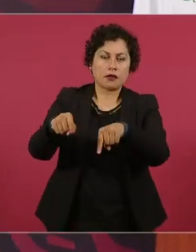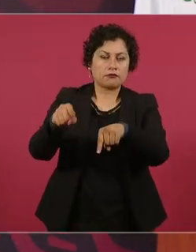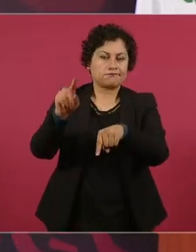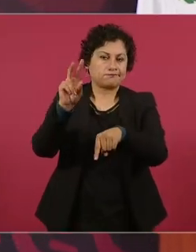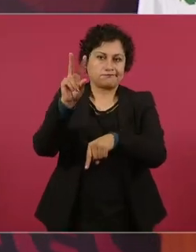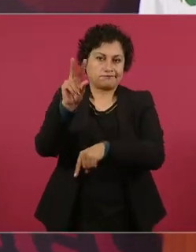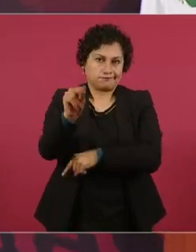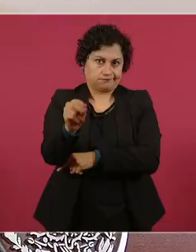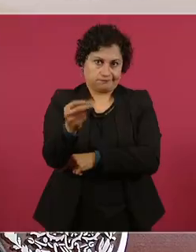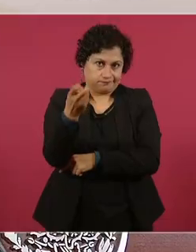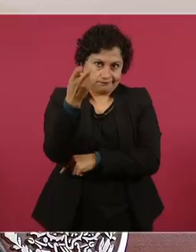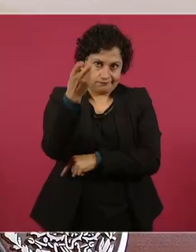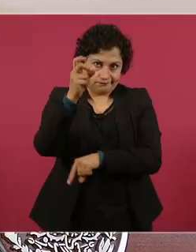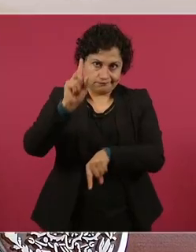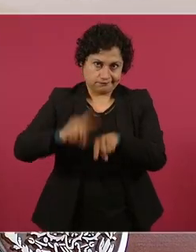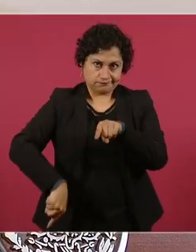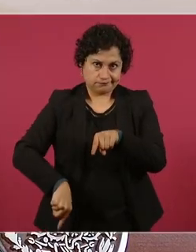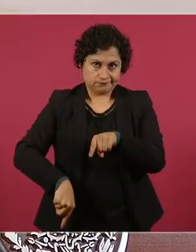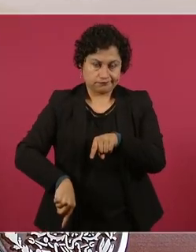que sea el pueblo